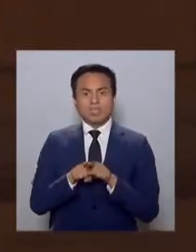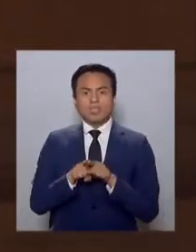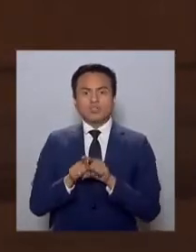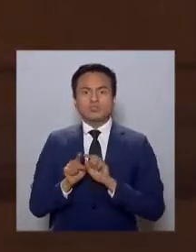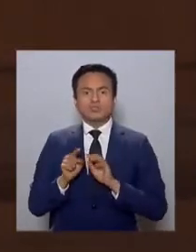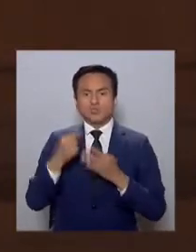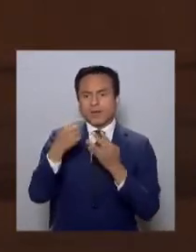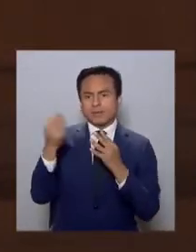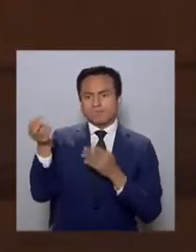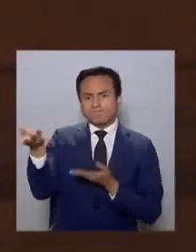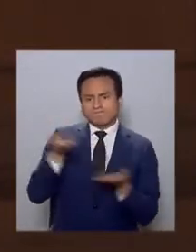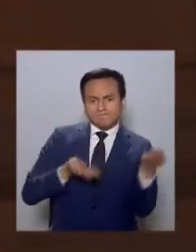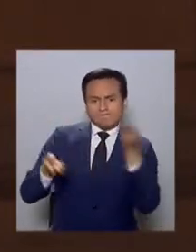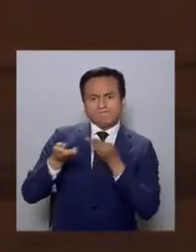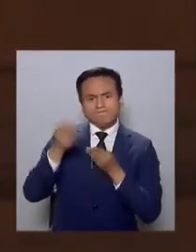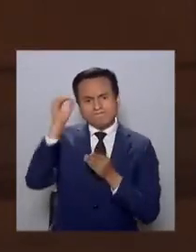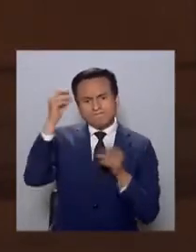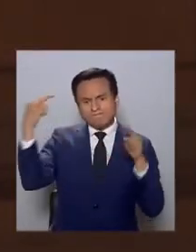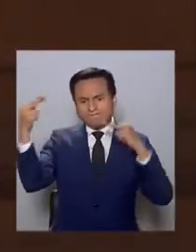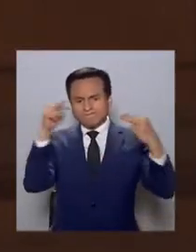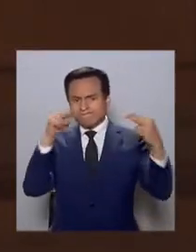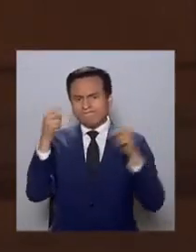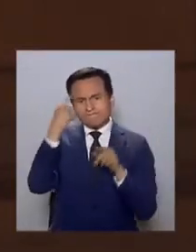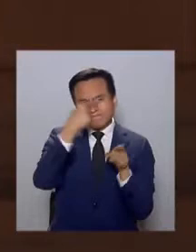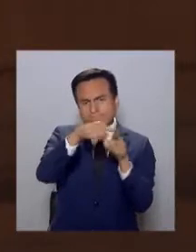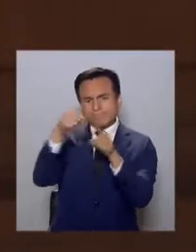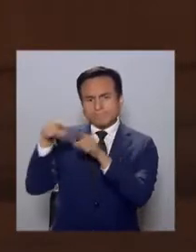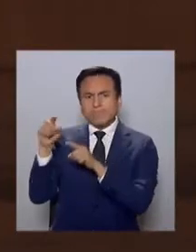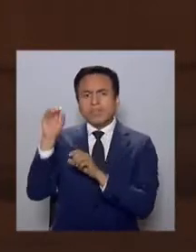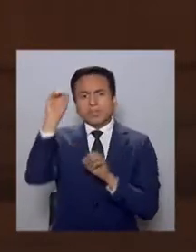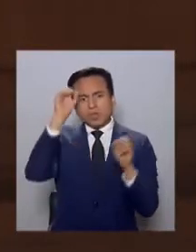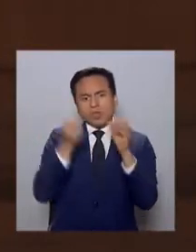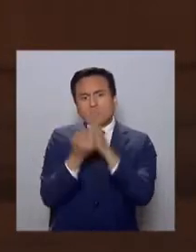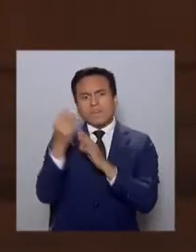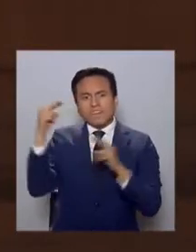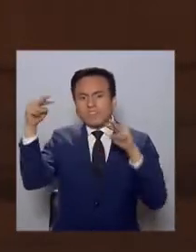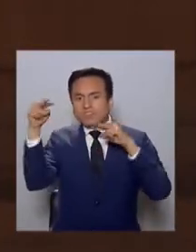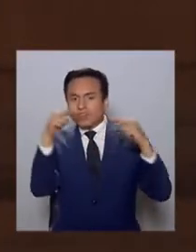sumar miradas, distintas perspectivas y nuevas visiones.